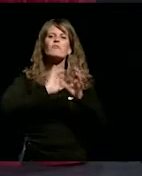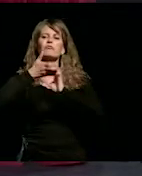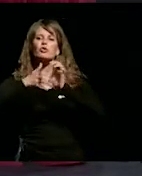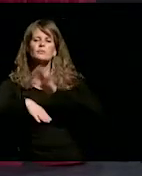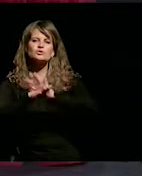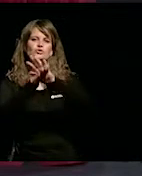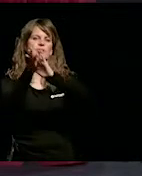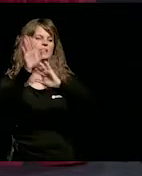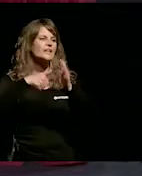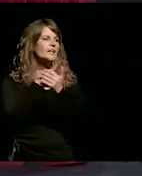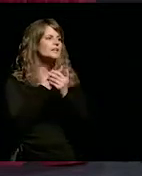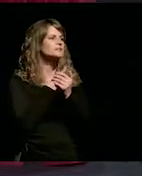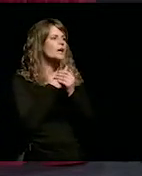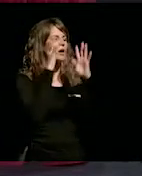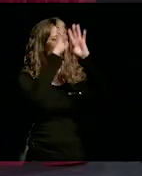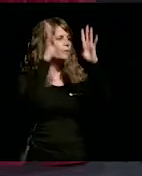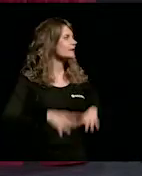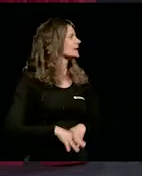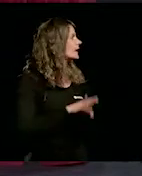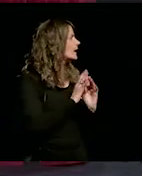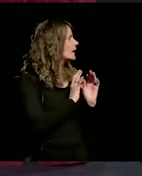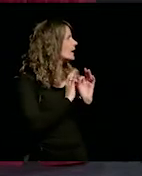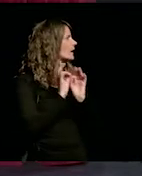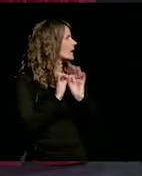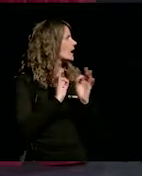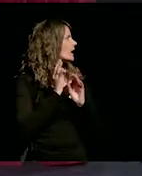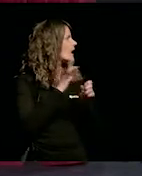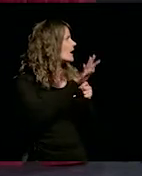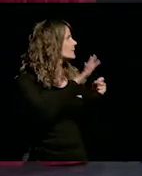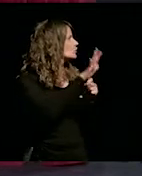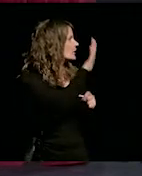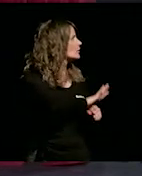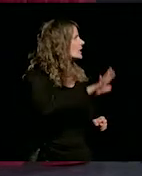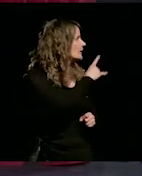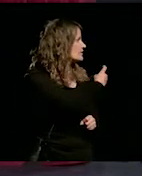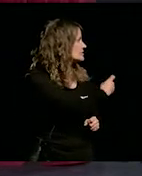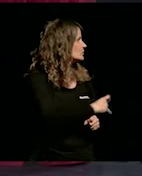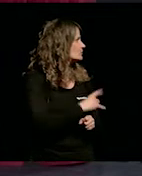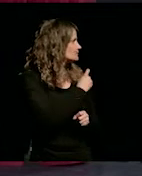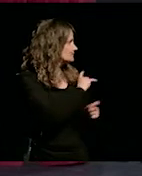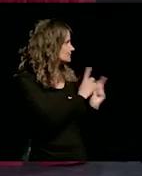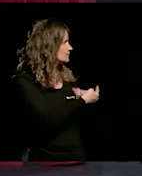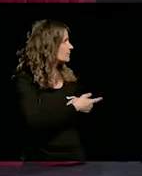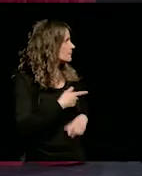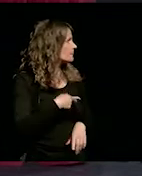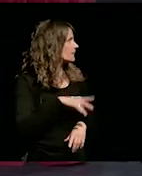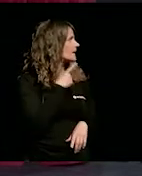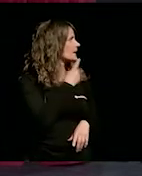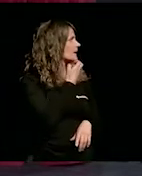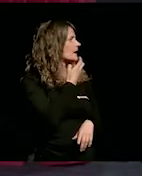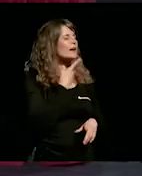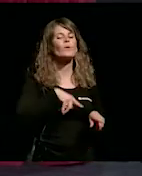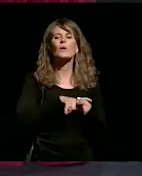sostenida en una compañía circense de ámbito nacional que ofrezca espectáculos de gran calidad que fomenten